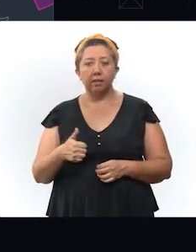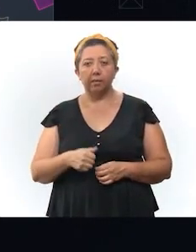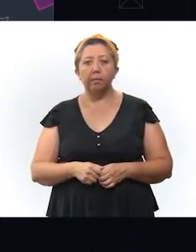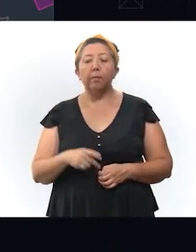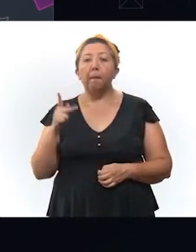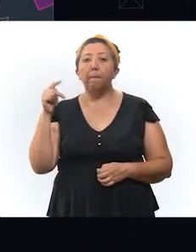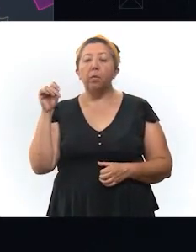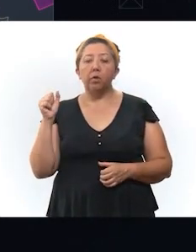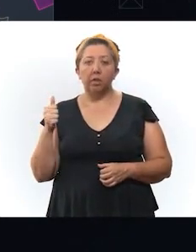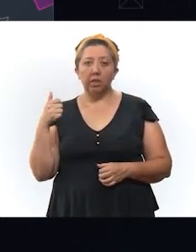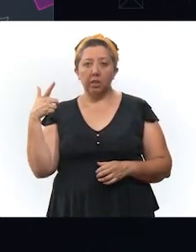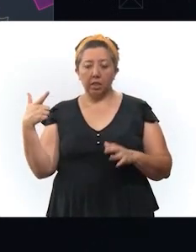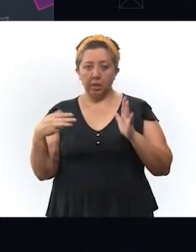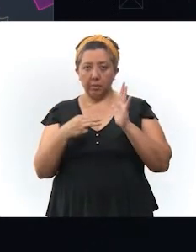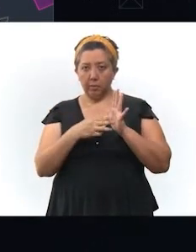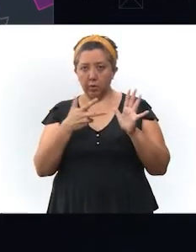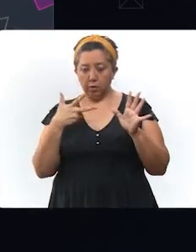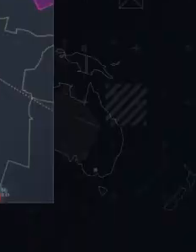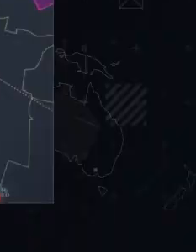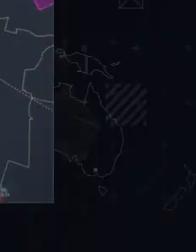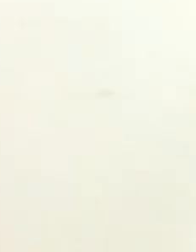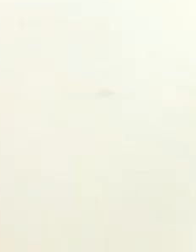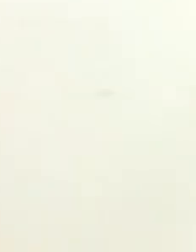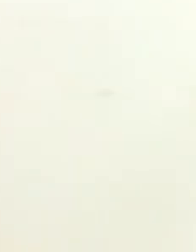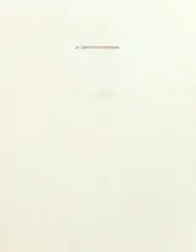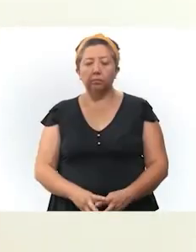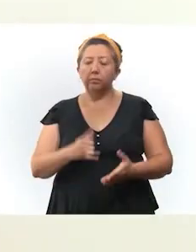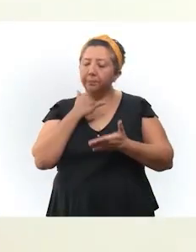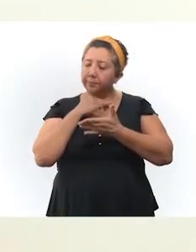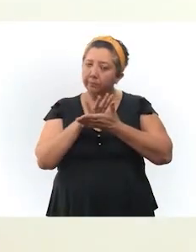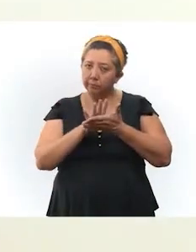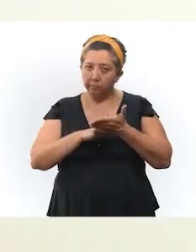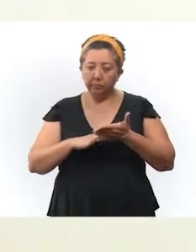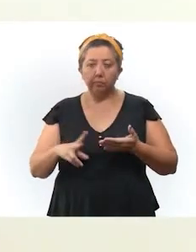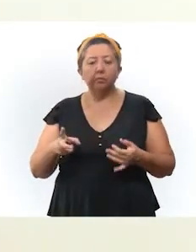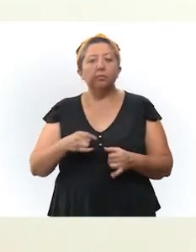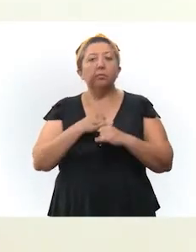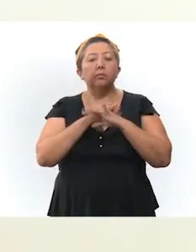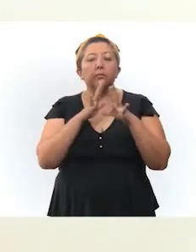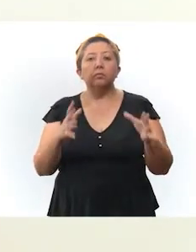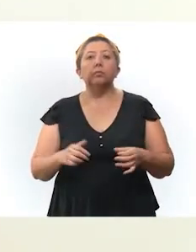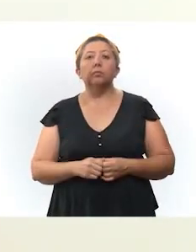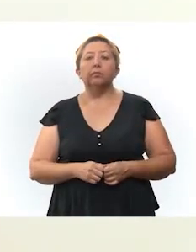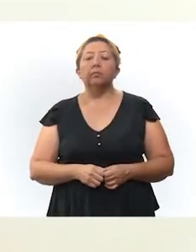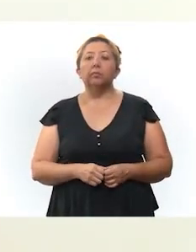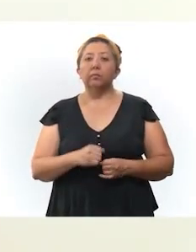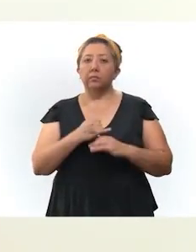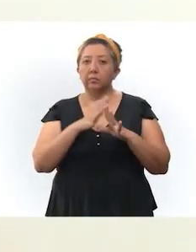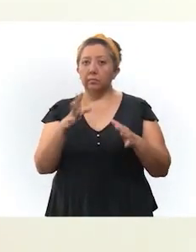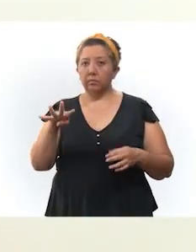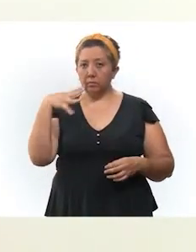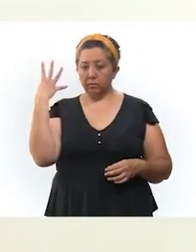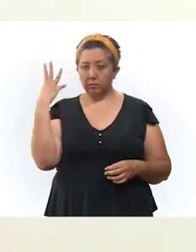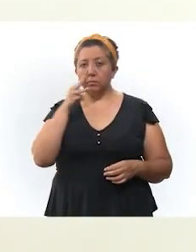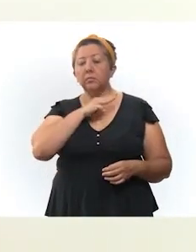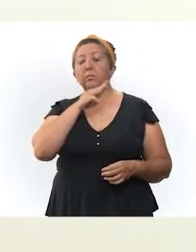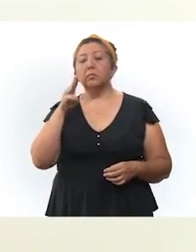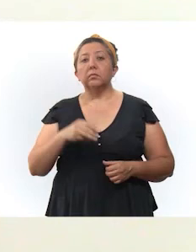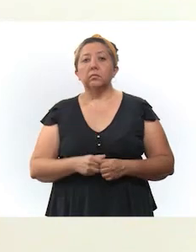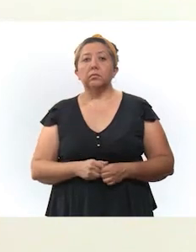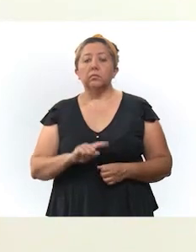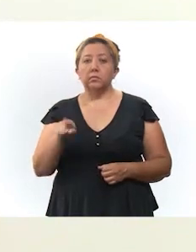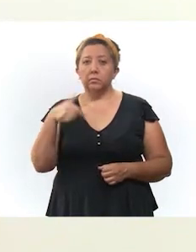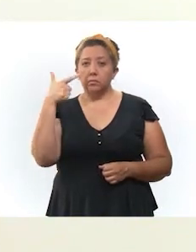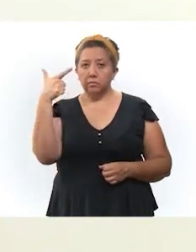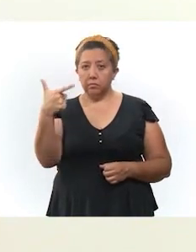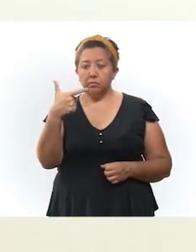en la zona poniente 7.881. Lamentablemente, en este parte médico informamos de 14 fallecimientos.